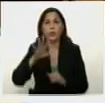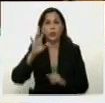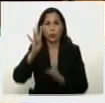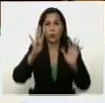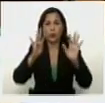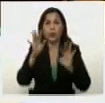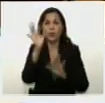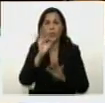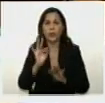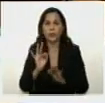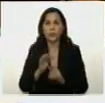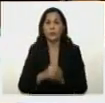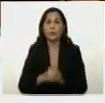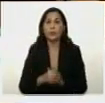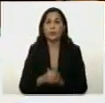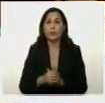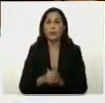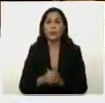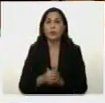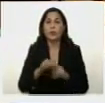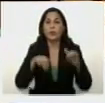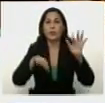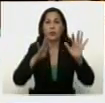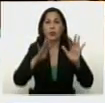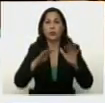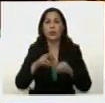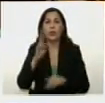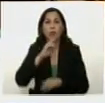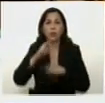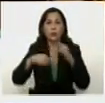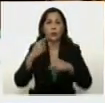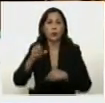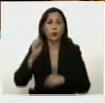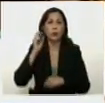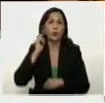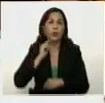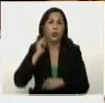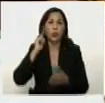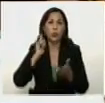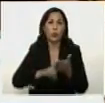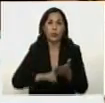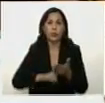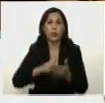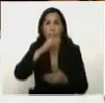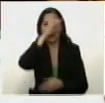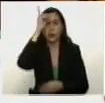de la Federación y 19 de la Revolución Bolivariana. Cúmplase.